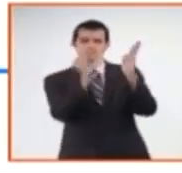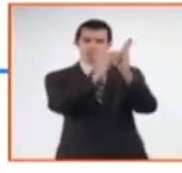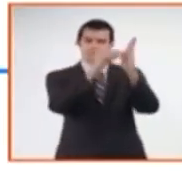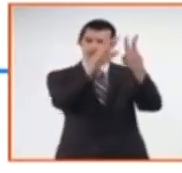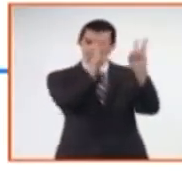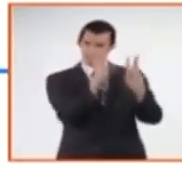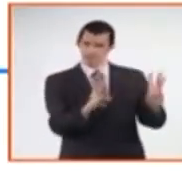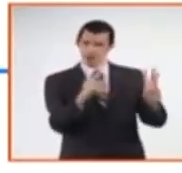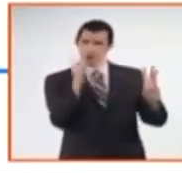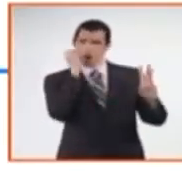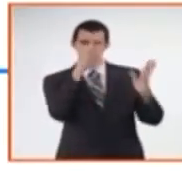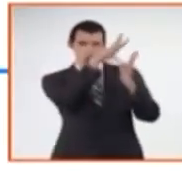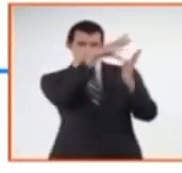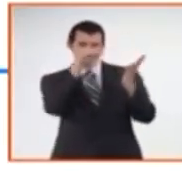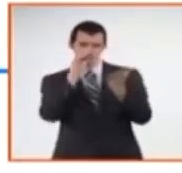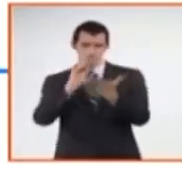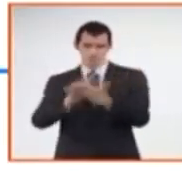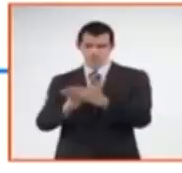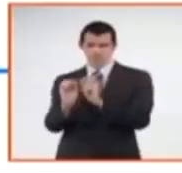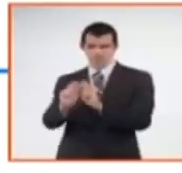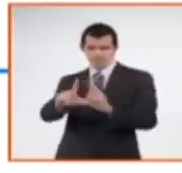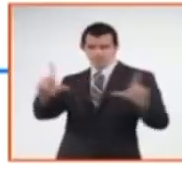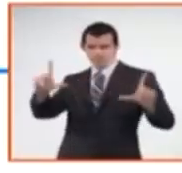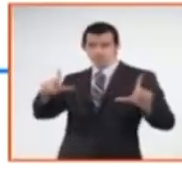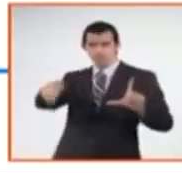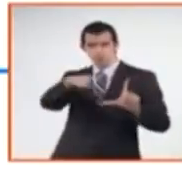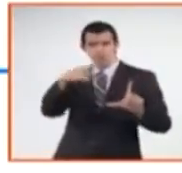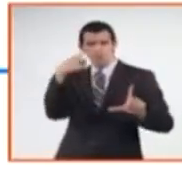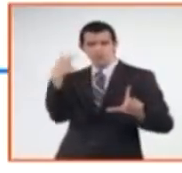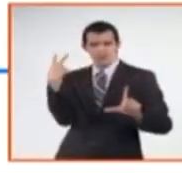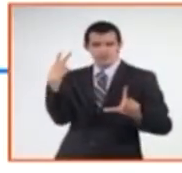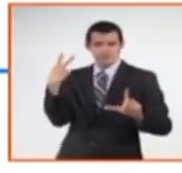revista de los sitios en este caso